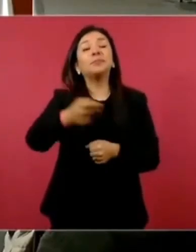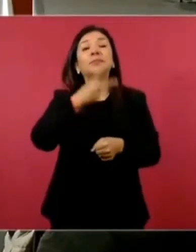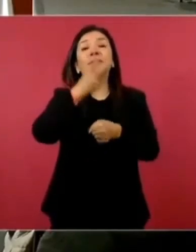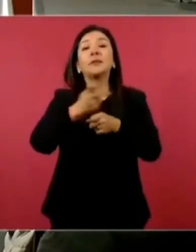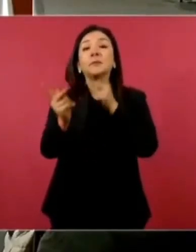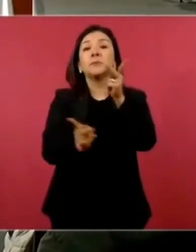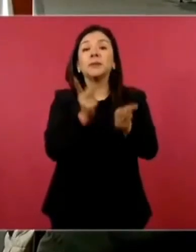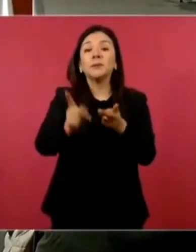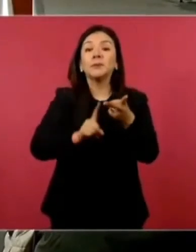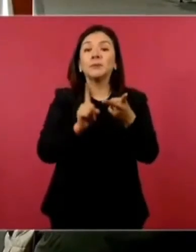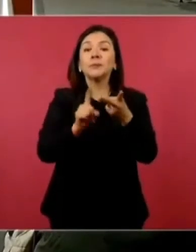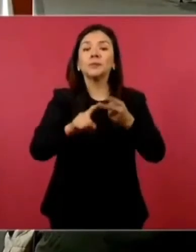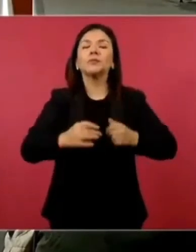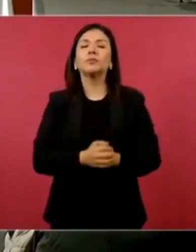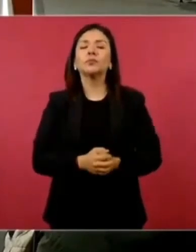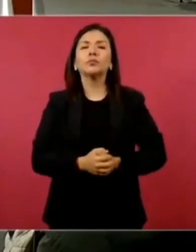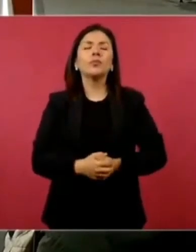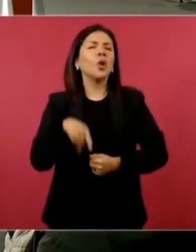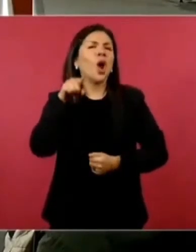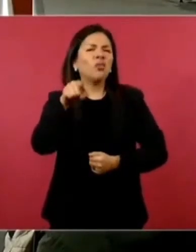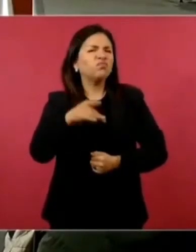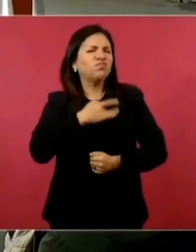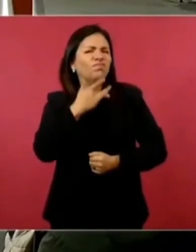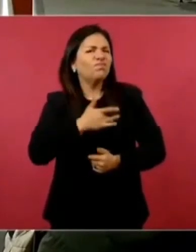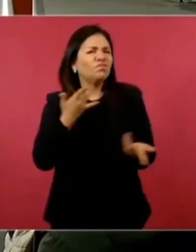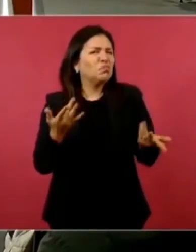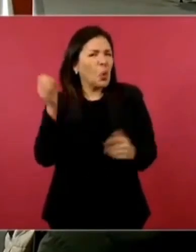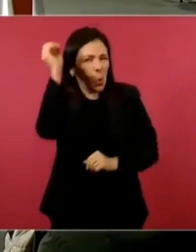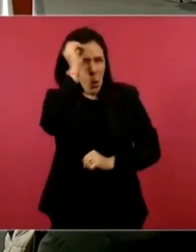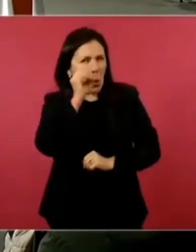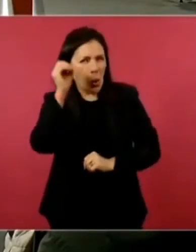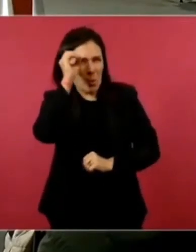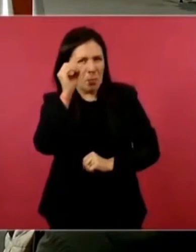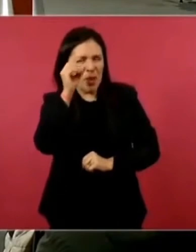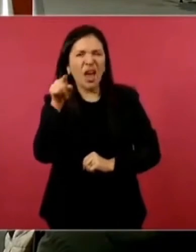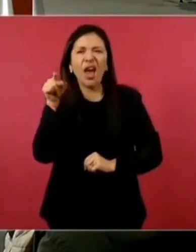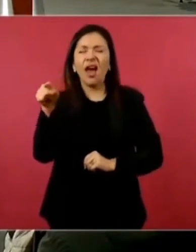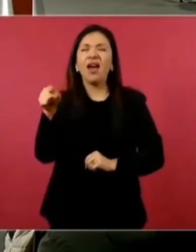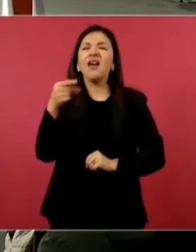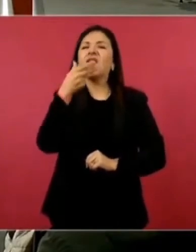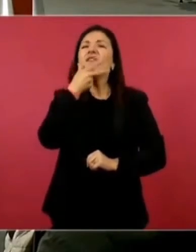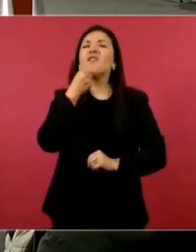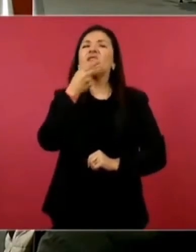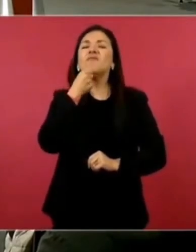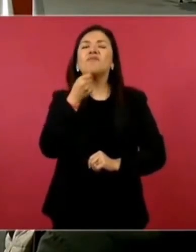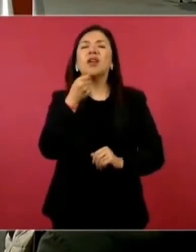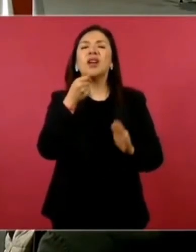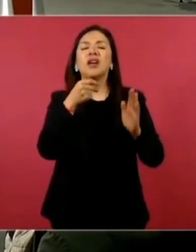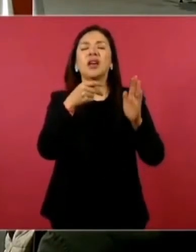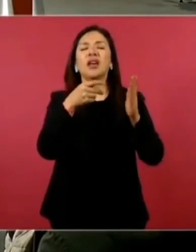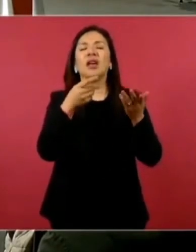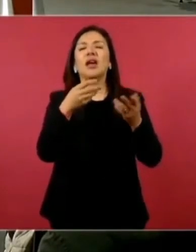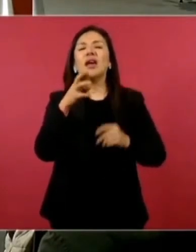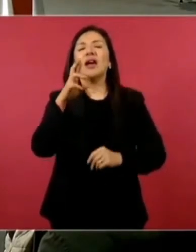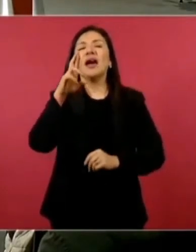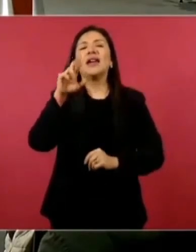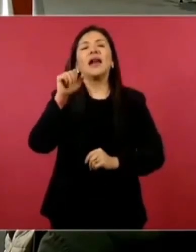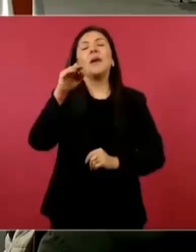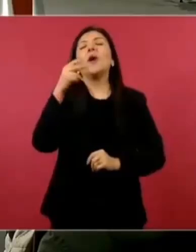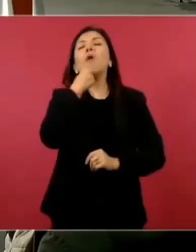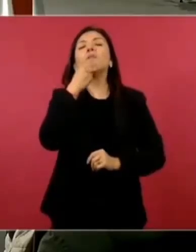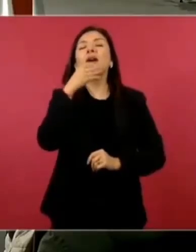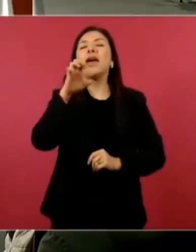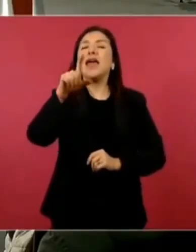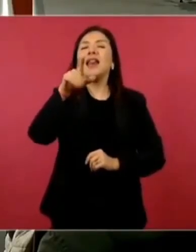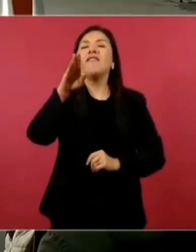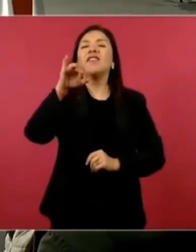pregunta. Presidente, ¿cuál es su opinión acerca de lo que dijo el monero Rafael Barajas, mejor conocido como